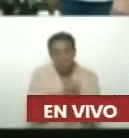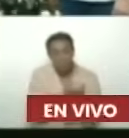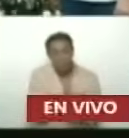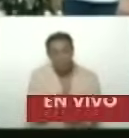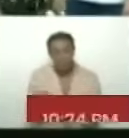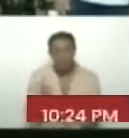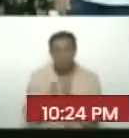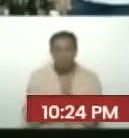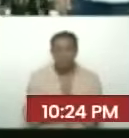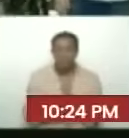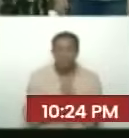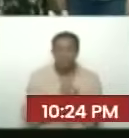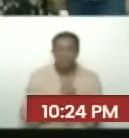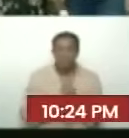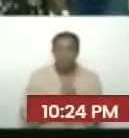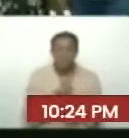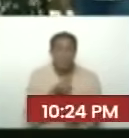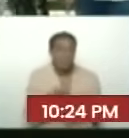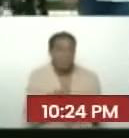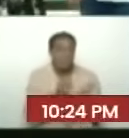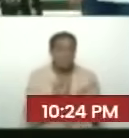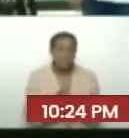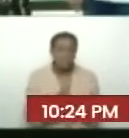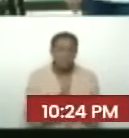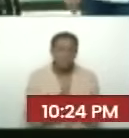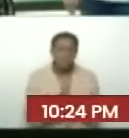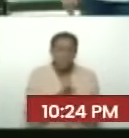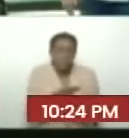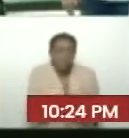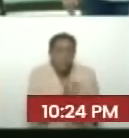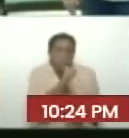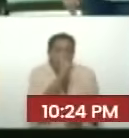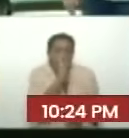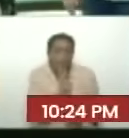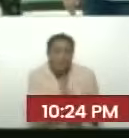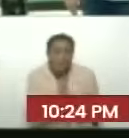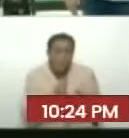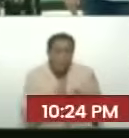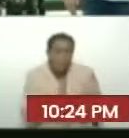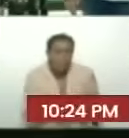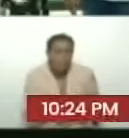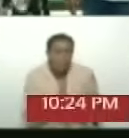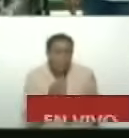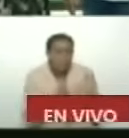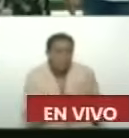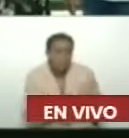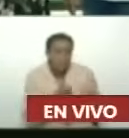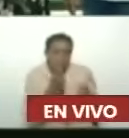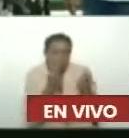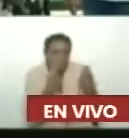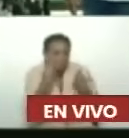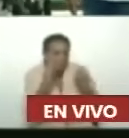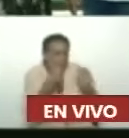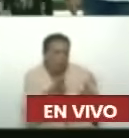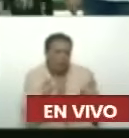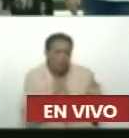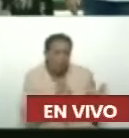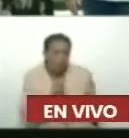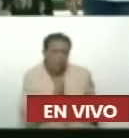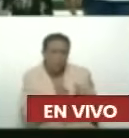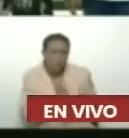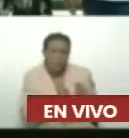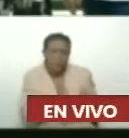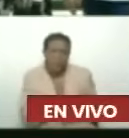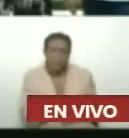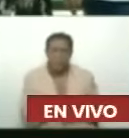todos. Bueno, él es un niño que desde que tenía 1 año ya ha mostrado esa destreza. Lo